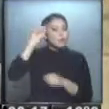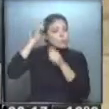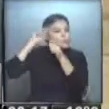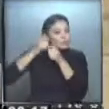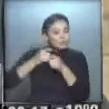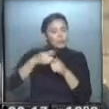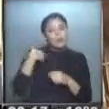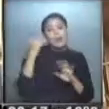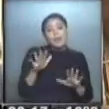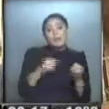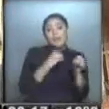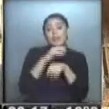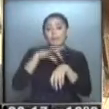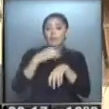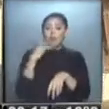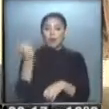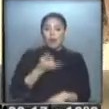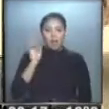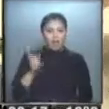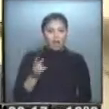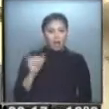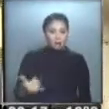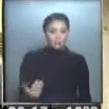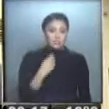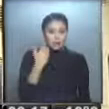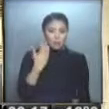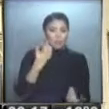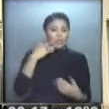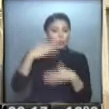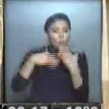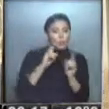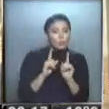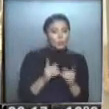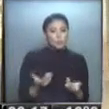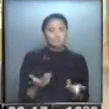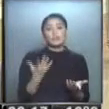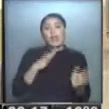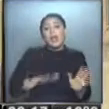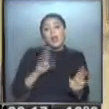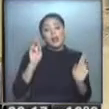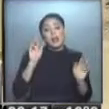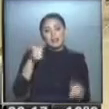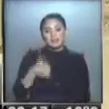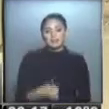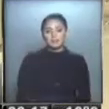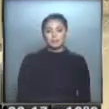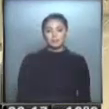como te dije antes, voy a esperar a ver lo que me dice el doctor, si se pueden sacar, si se puede jugar, así que esperemos que sí.